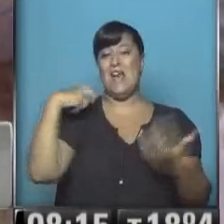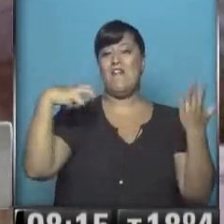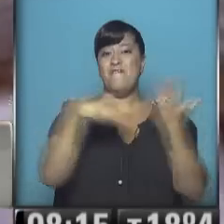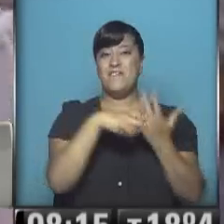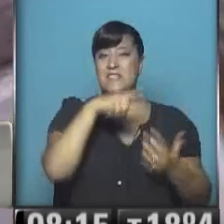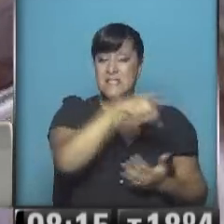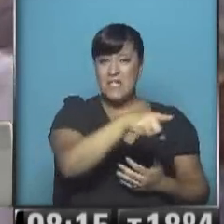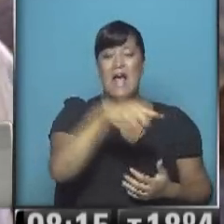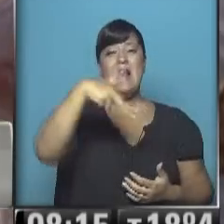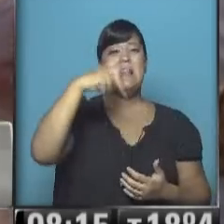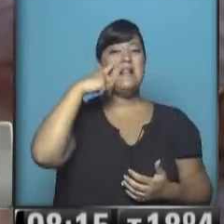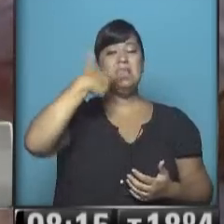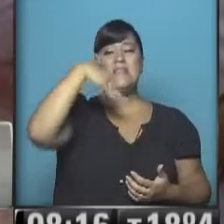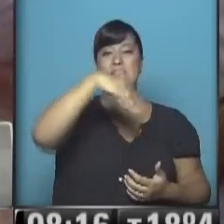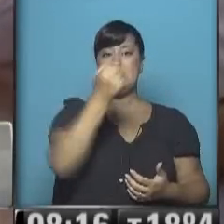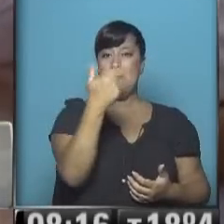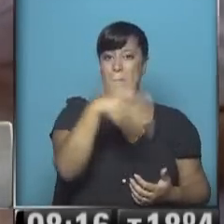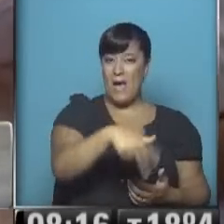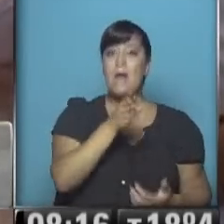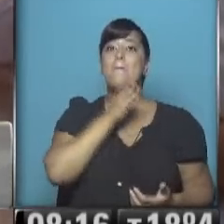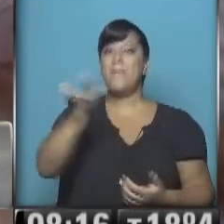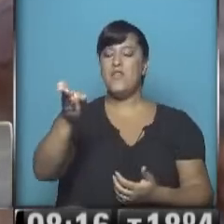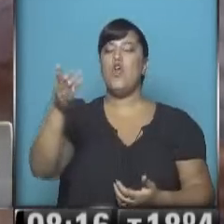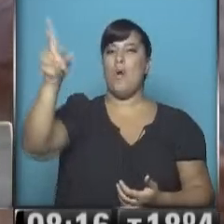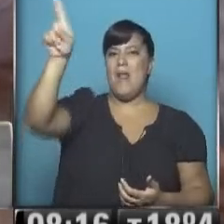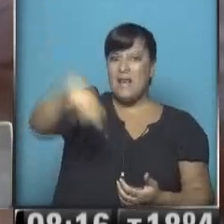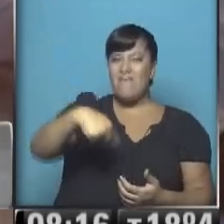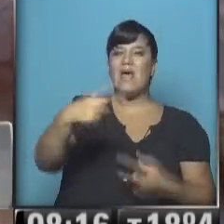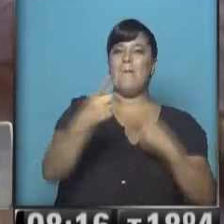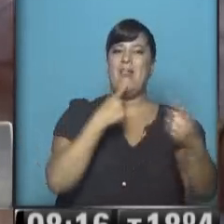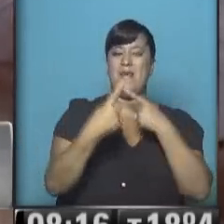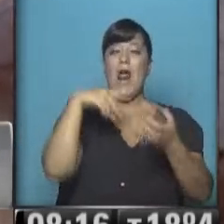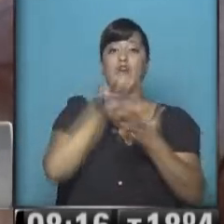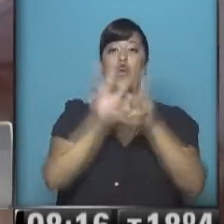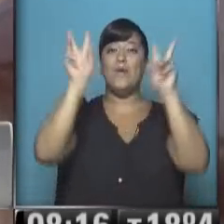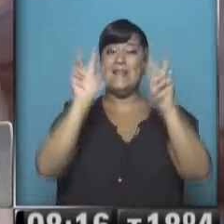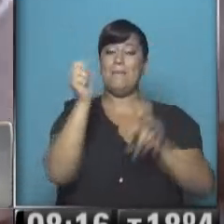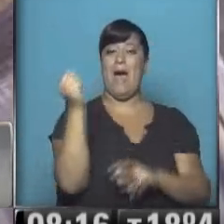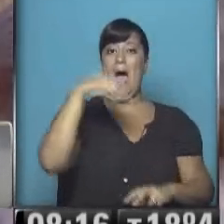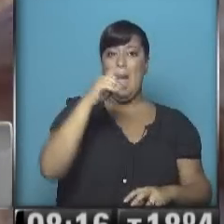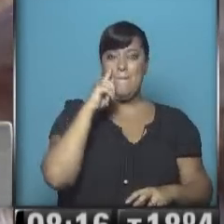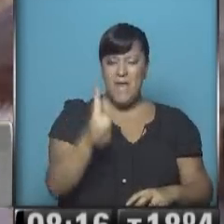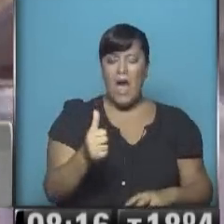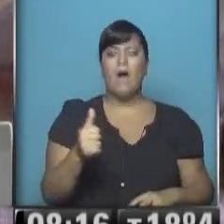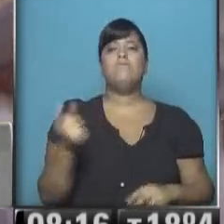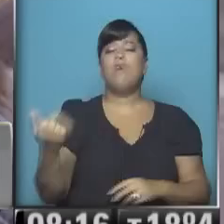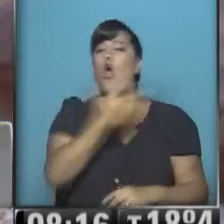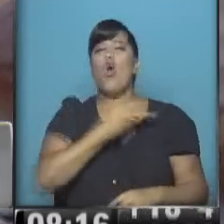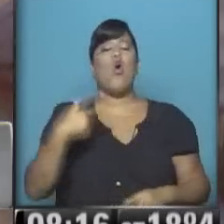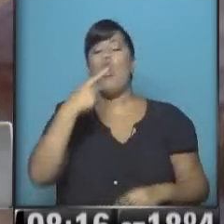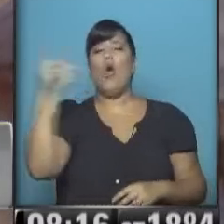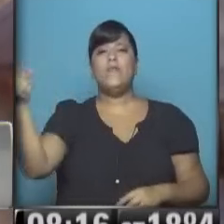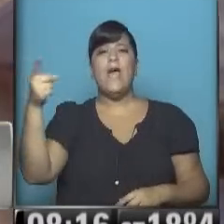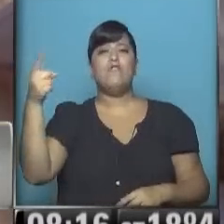del fiscal nisman a la presidenta Cristina Fernández de kisner por la causa amia Cuál es la posición del gobierno antes